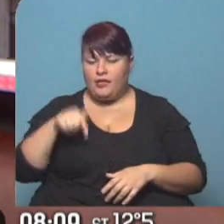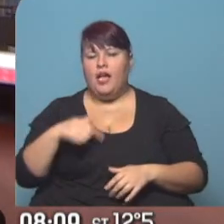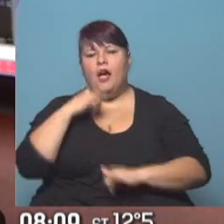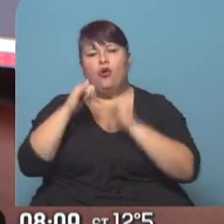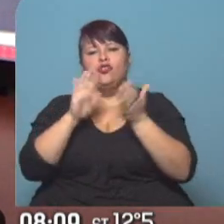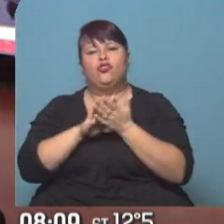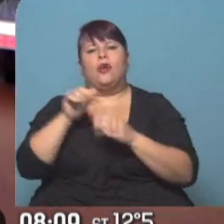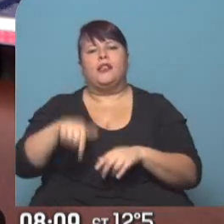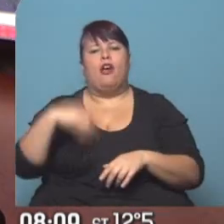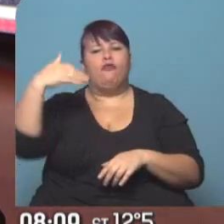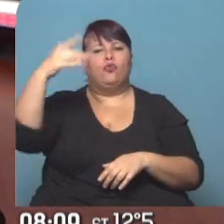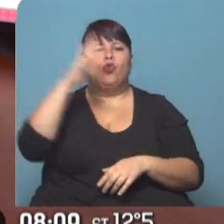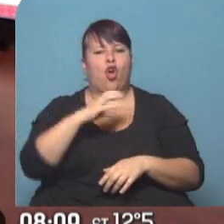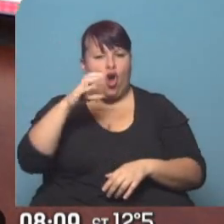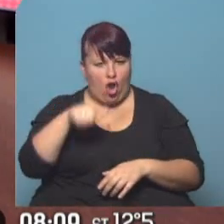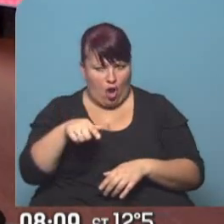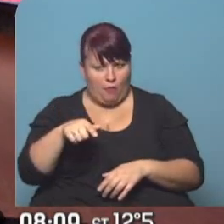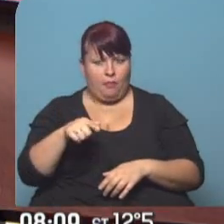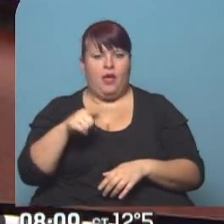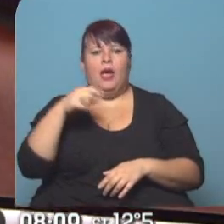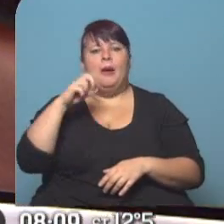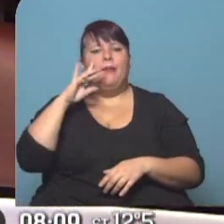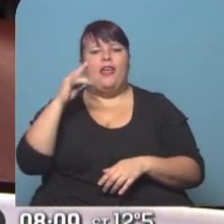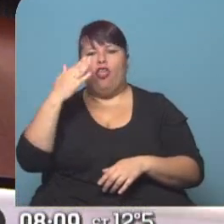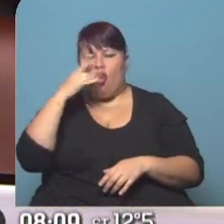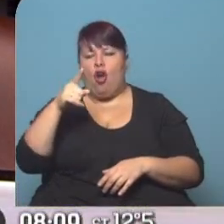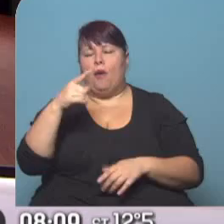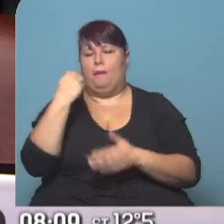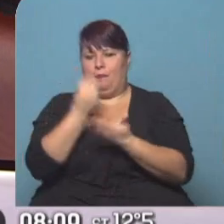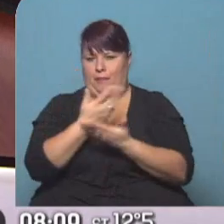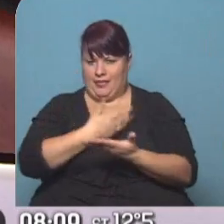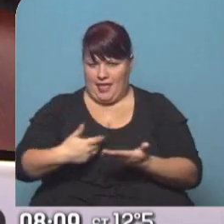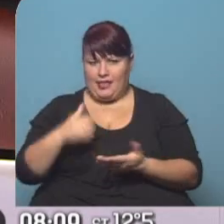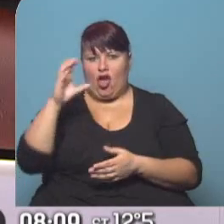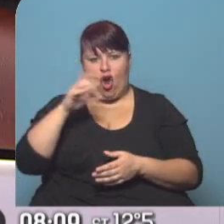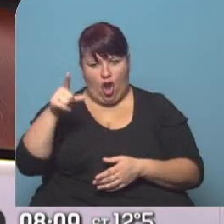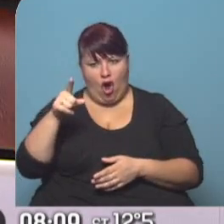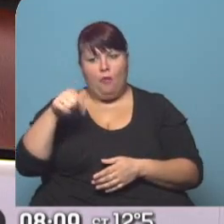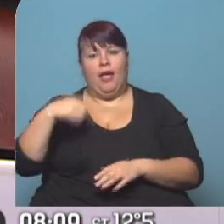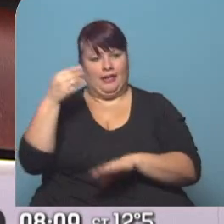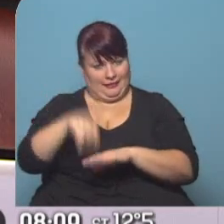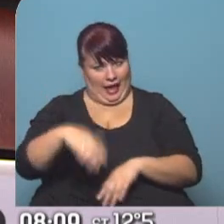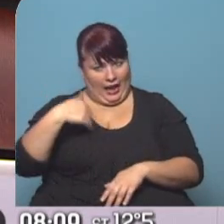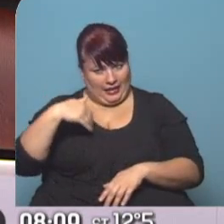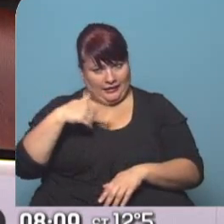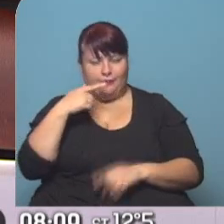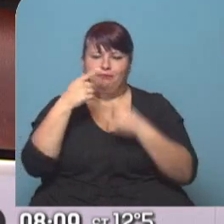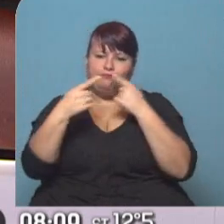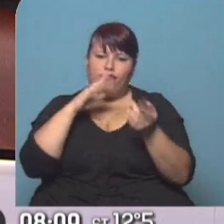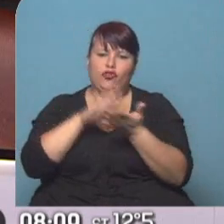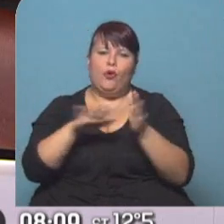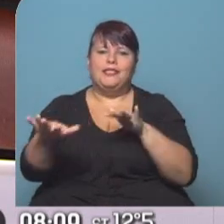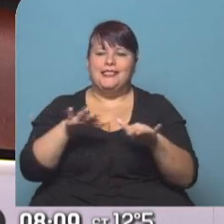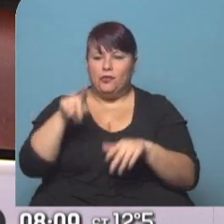vamos a hablar del presente y del futuro de Colombia. Piedad Córdoba, candidata a presidenta de Colombia, se encuentra en la Argentina, fue consultada sobre